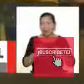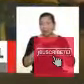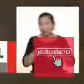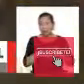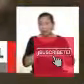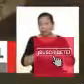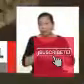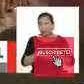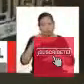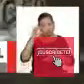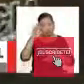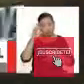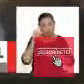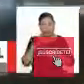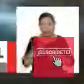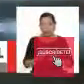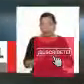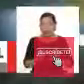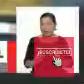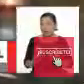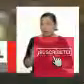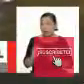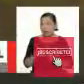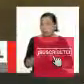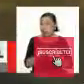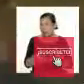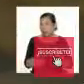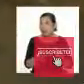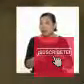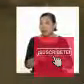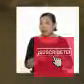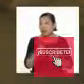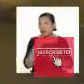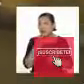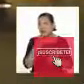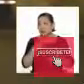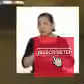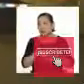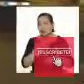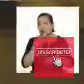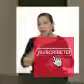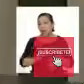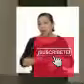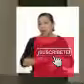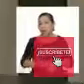analizadas por las autoridades y serán fundamentales en las investigaciones.